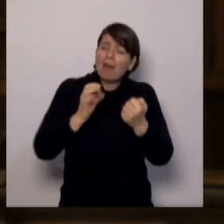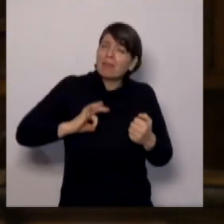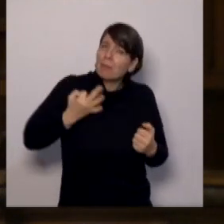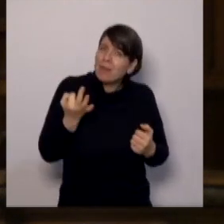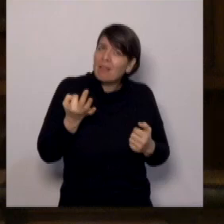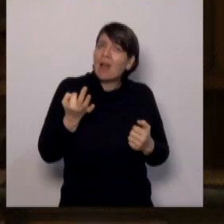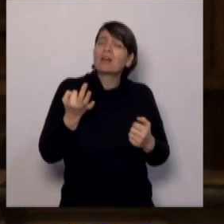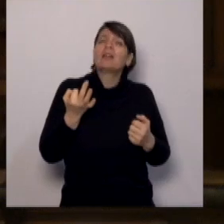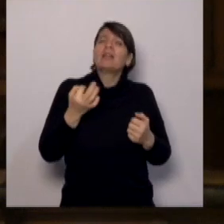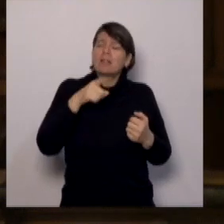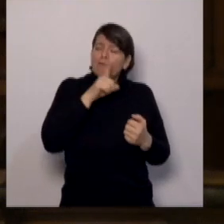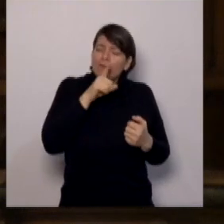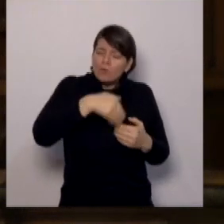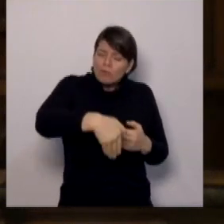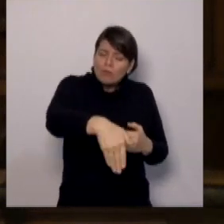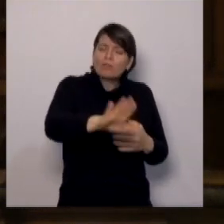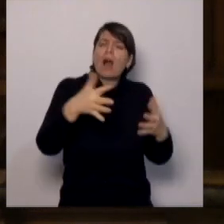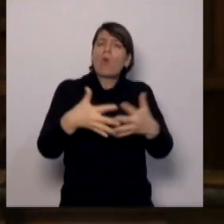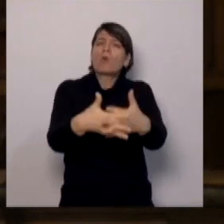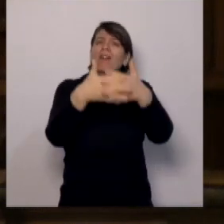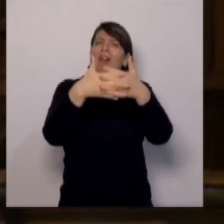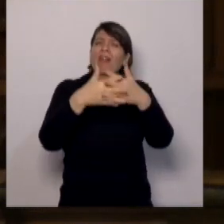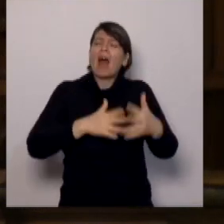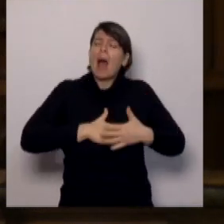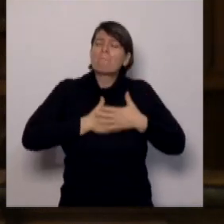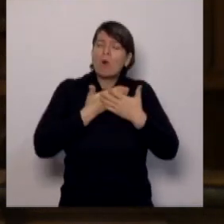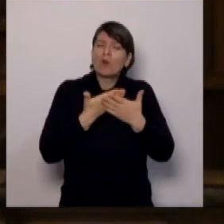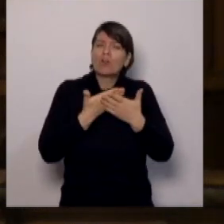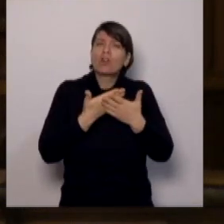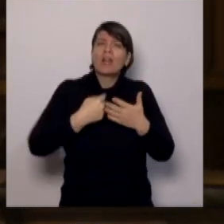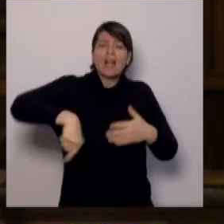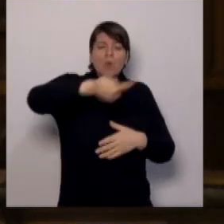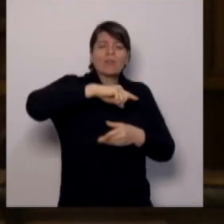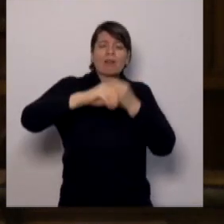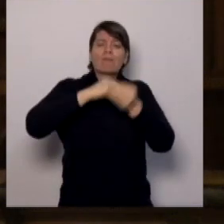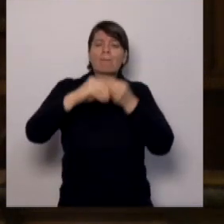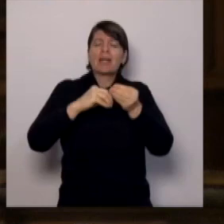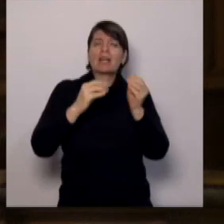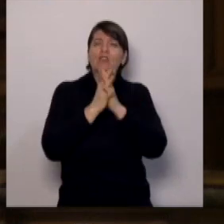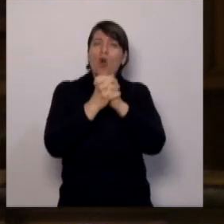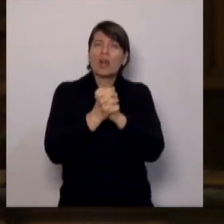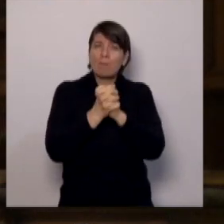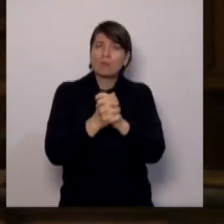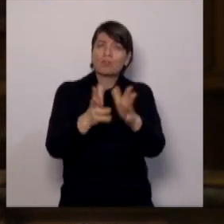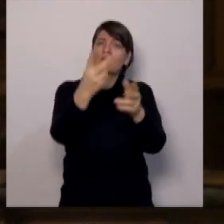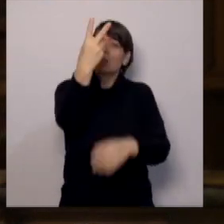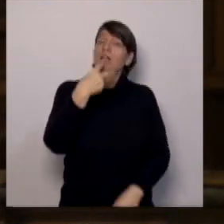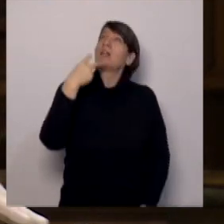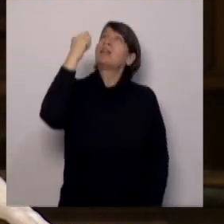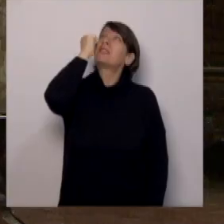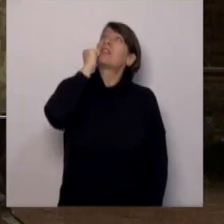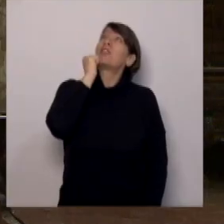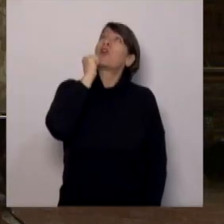con el pan de vida y demos frutos de unidad y de amor en nuestras familias.